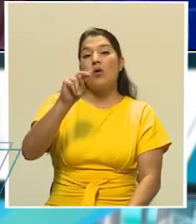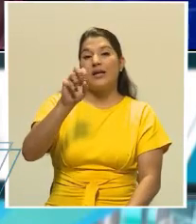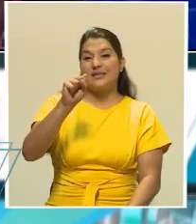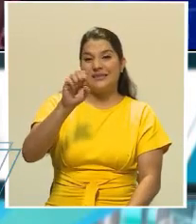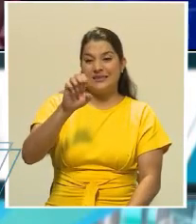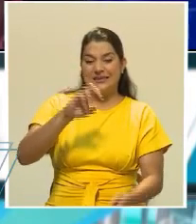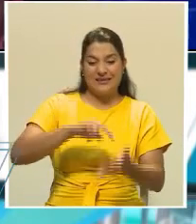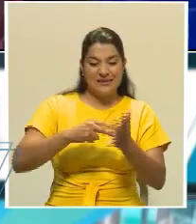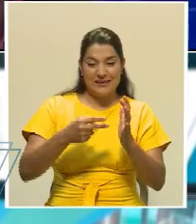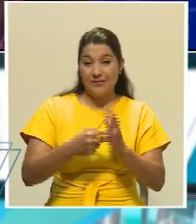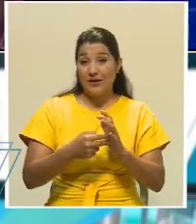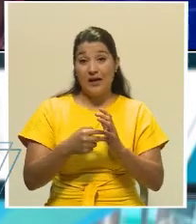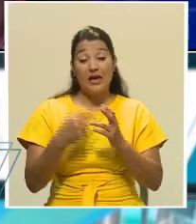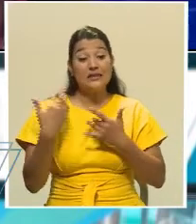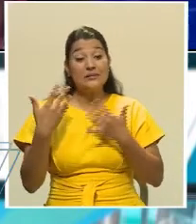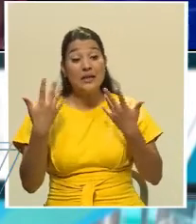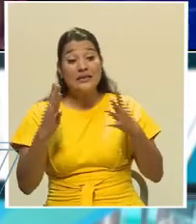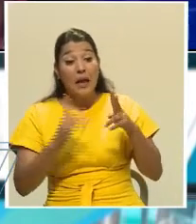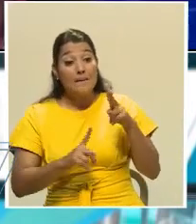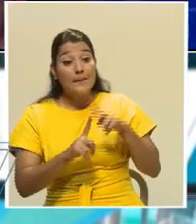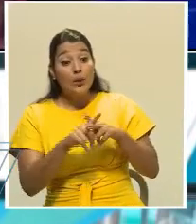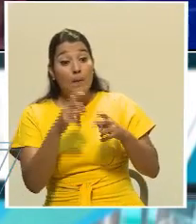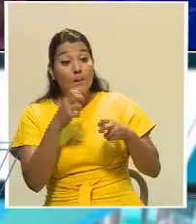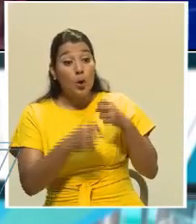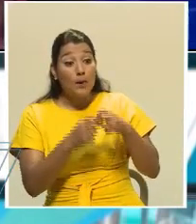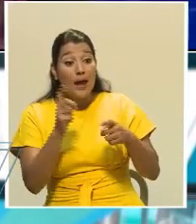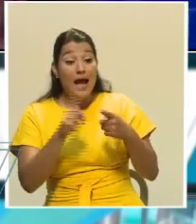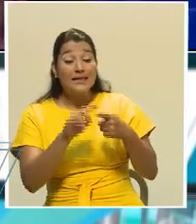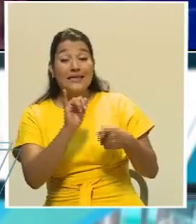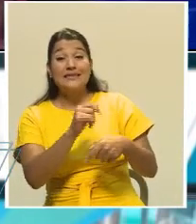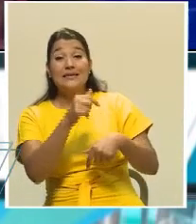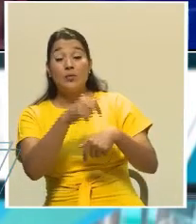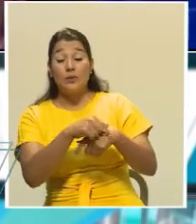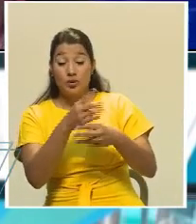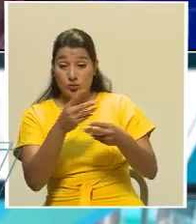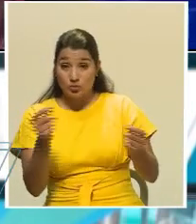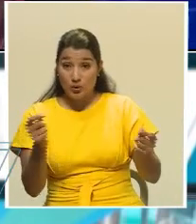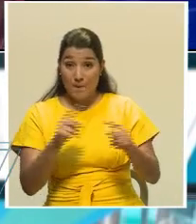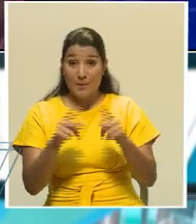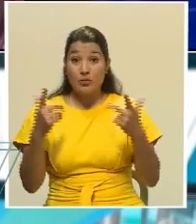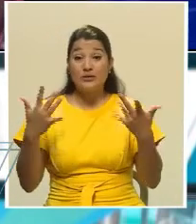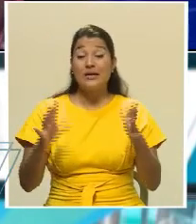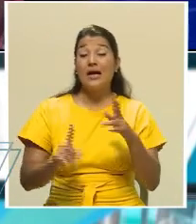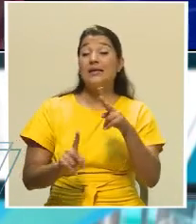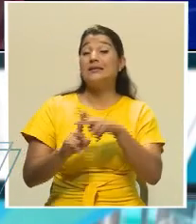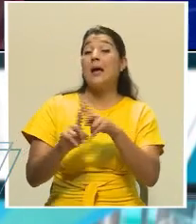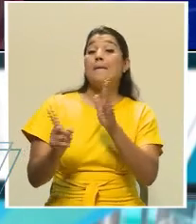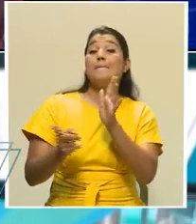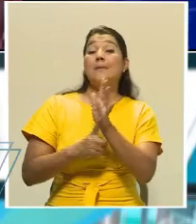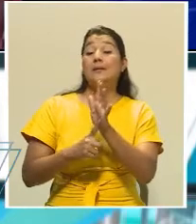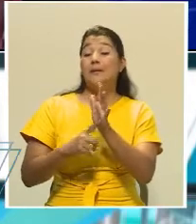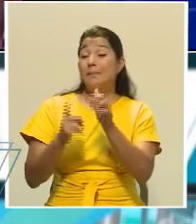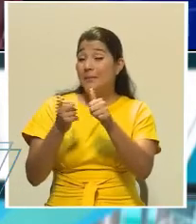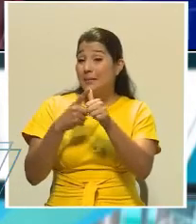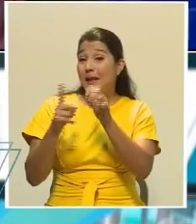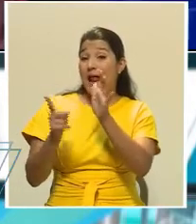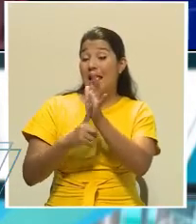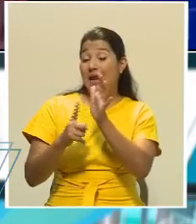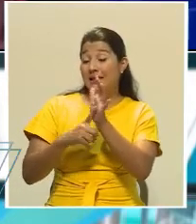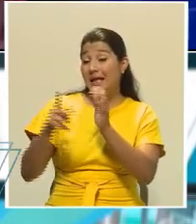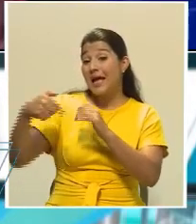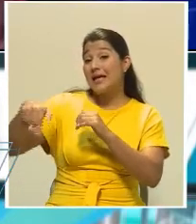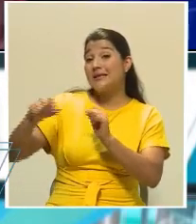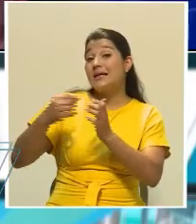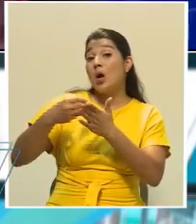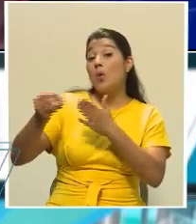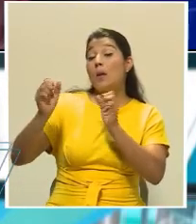haga compras directas. Y ya están surgiendo las primeras alertas de que algunas de esas compras